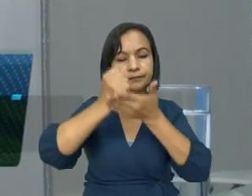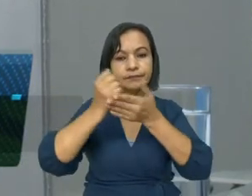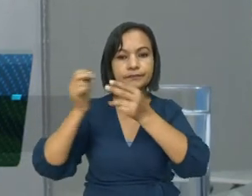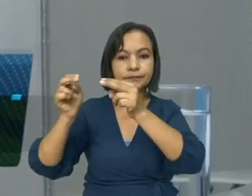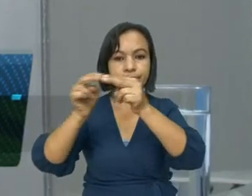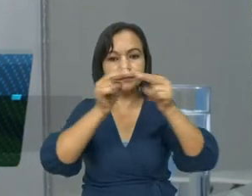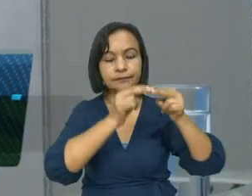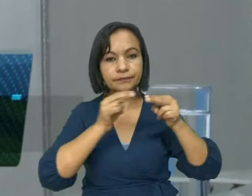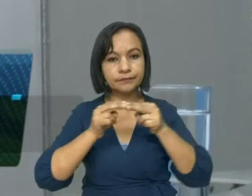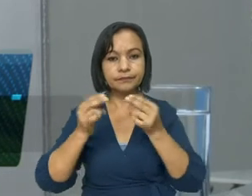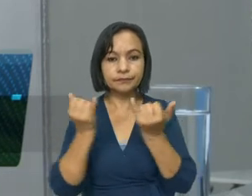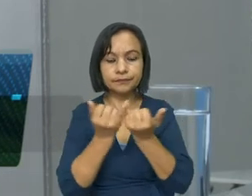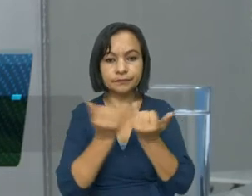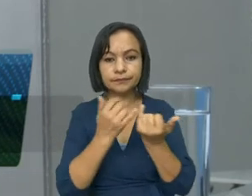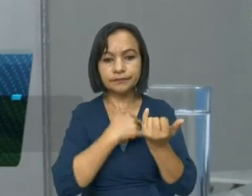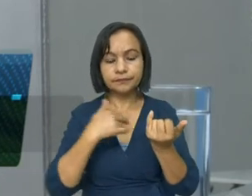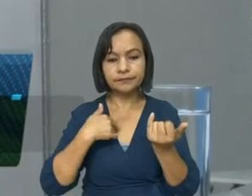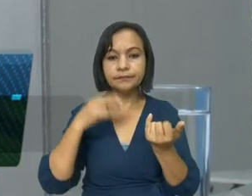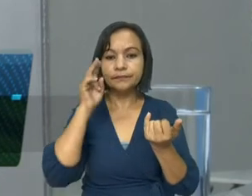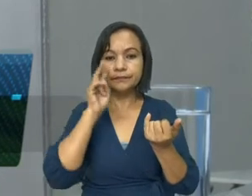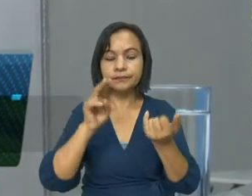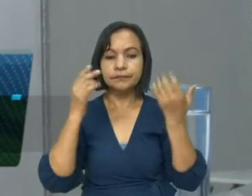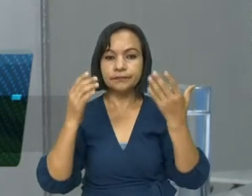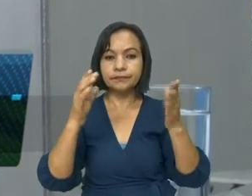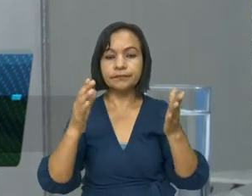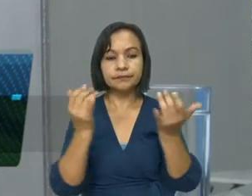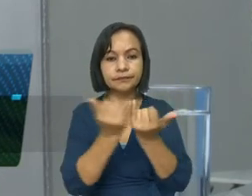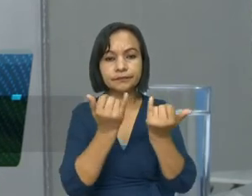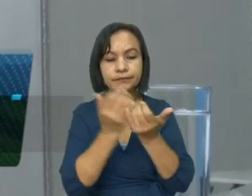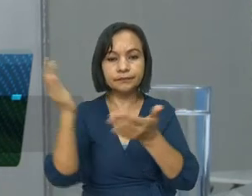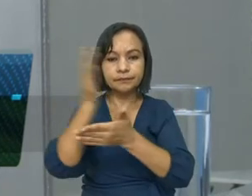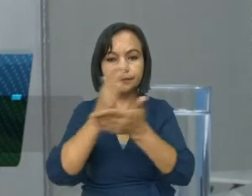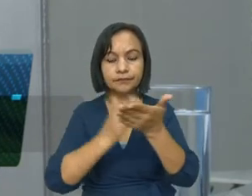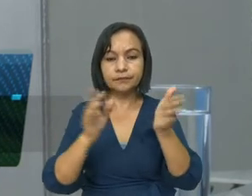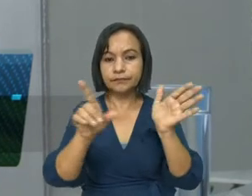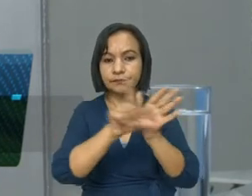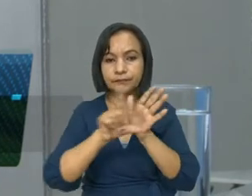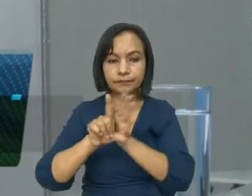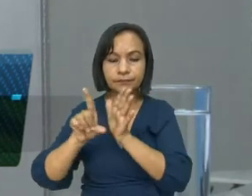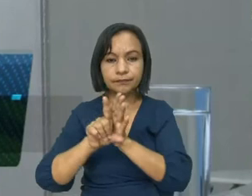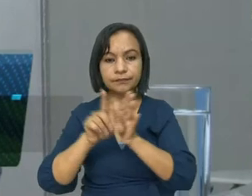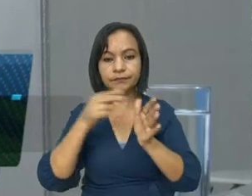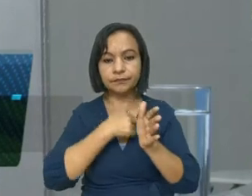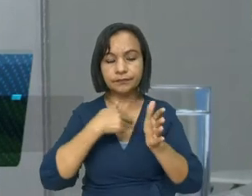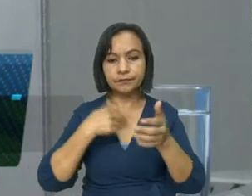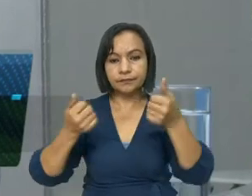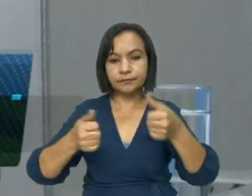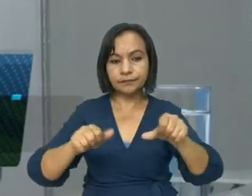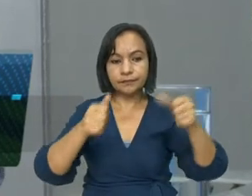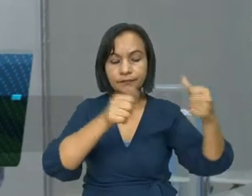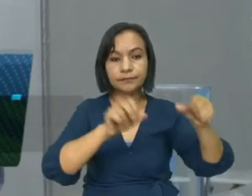articular, ¿no? Y tomar acción sobre algunas leyes que tenemos que ir adecuando para